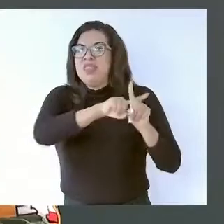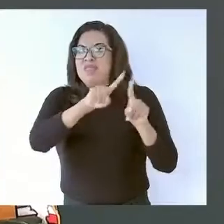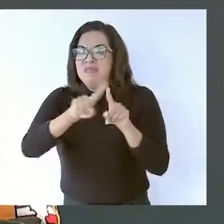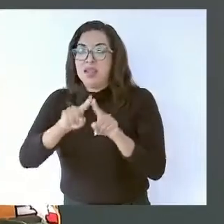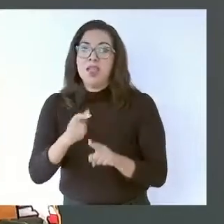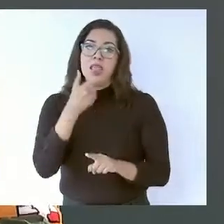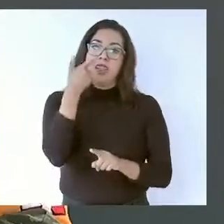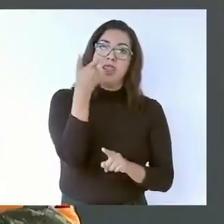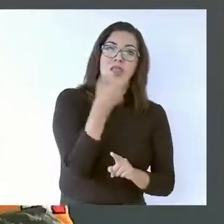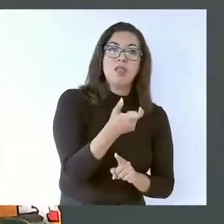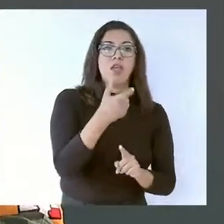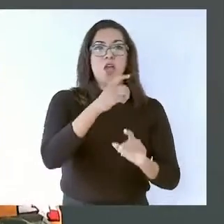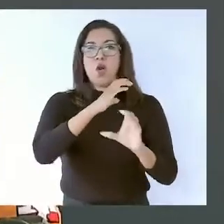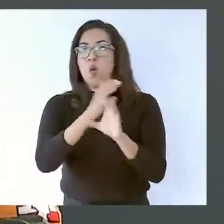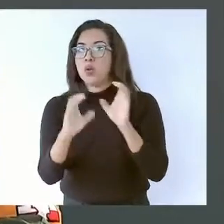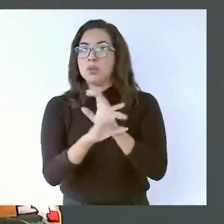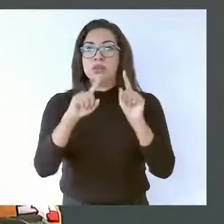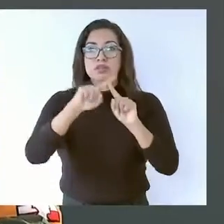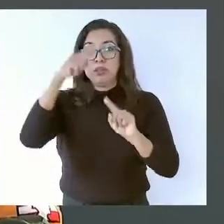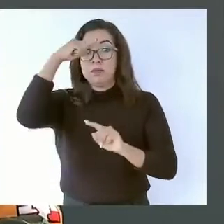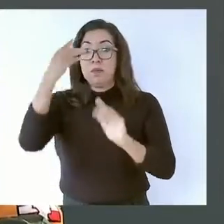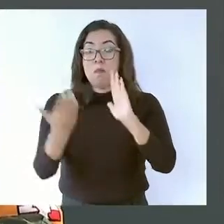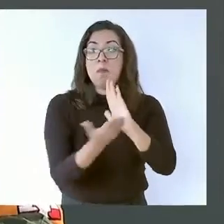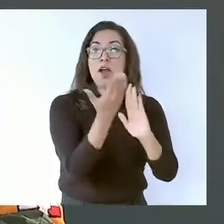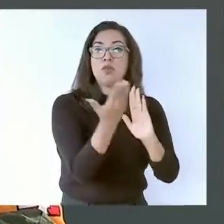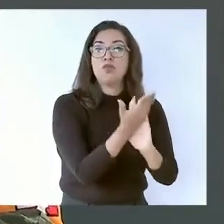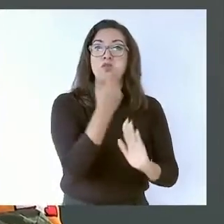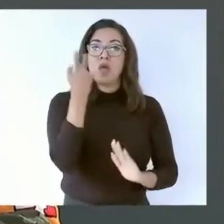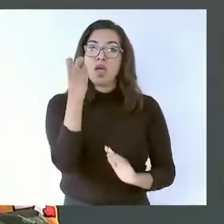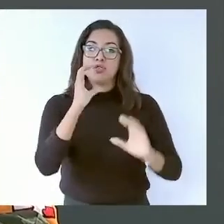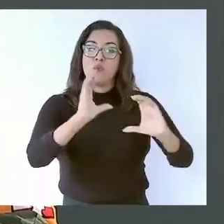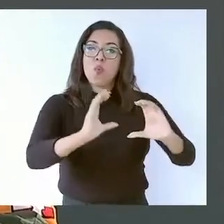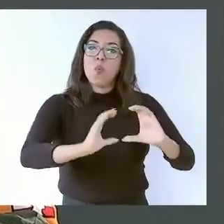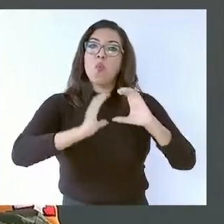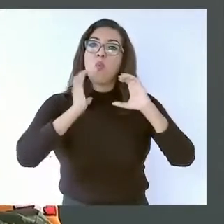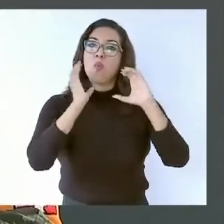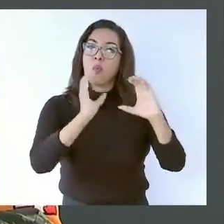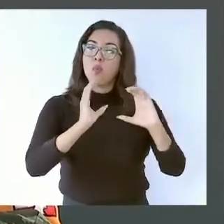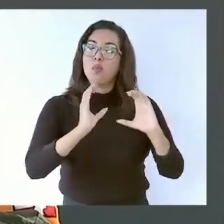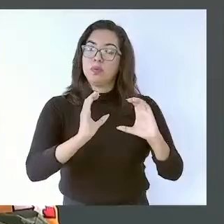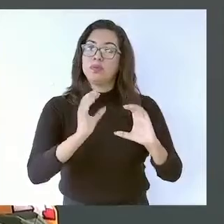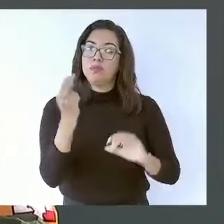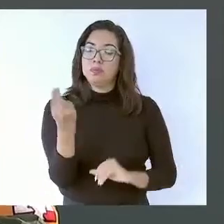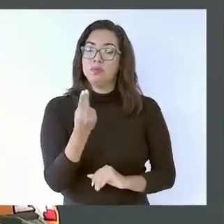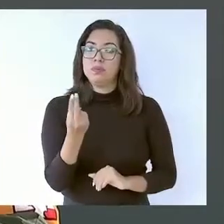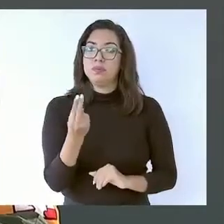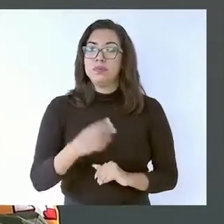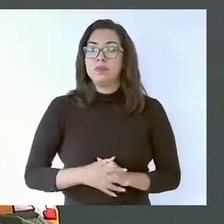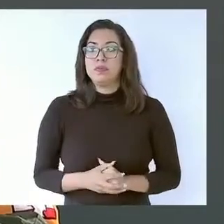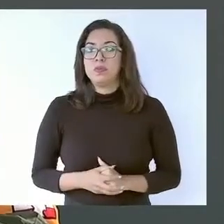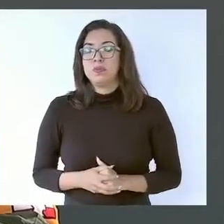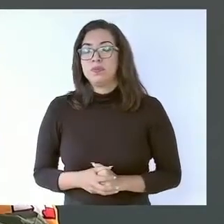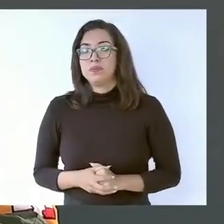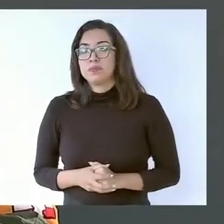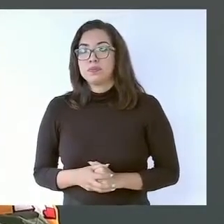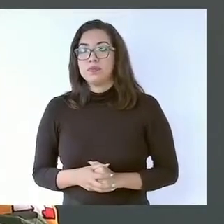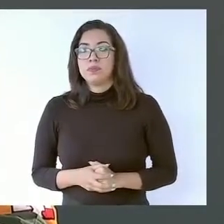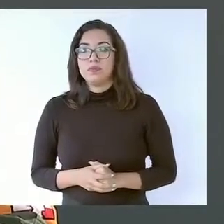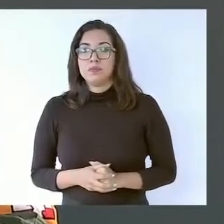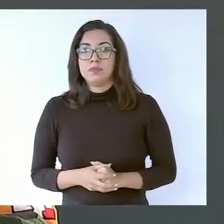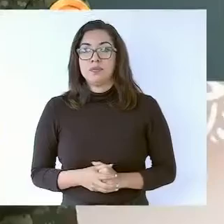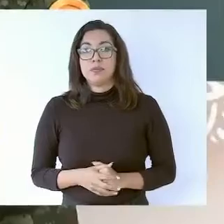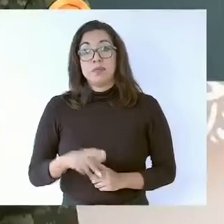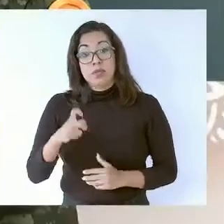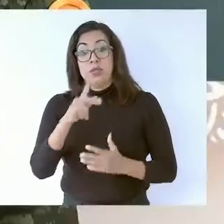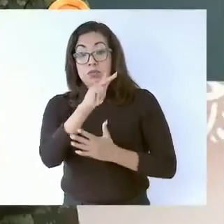públicos. Por último, es menester enfatizar que el citado proyecto representa un eslabón más de una gran cadena